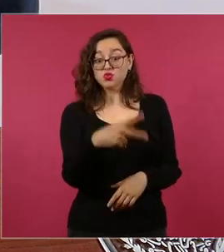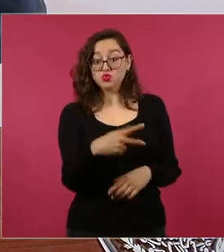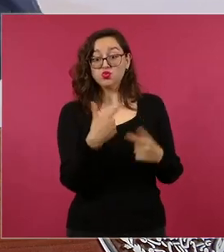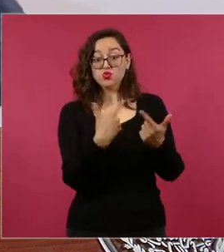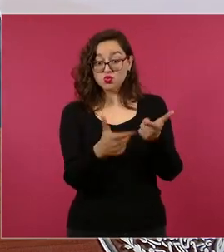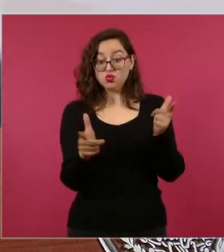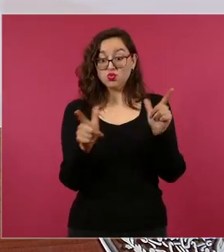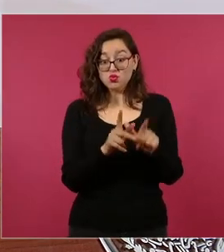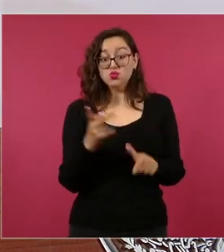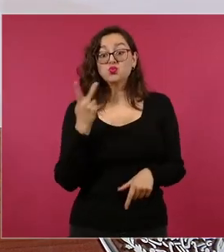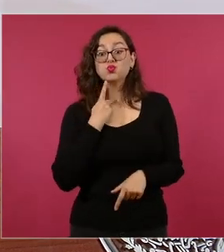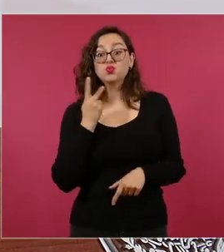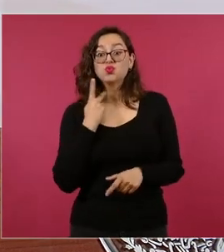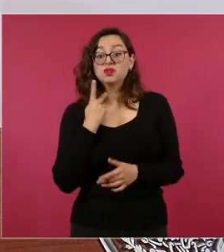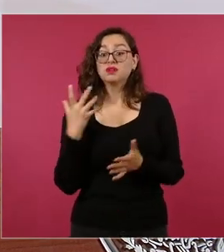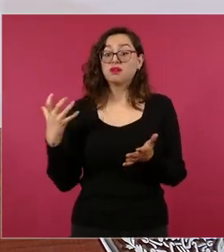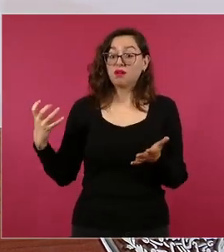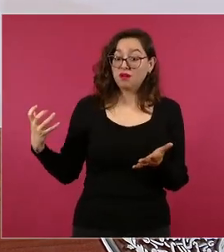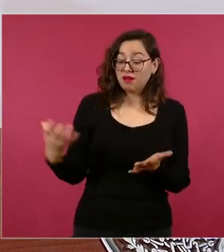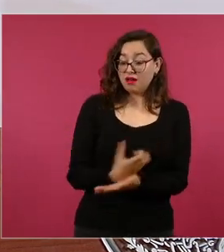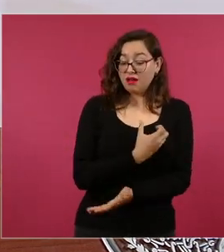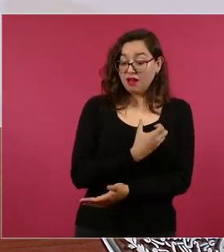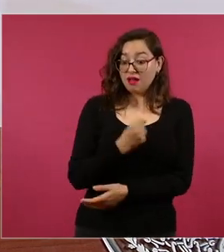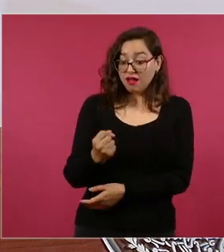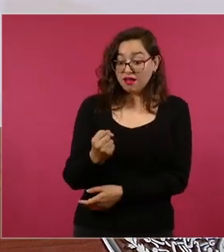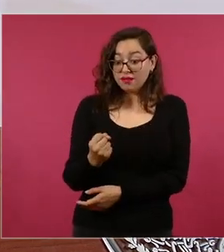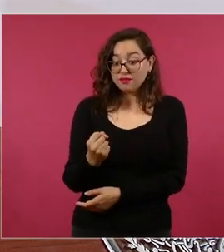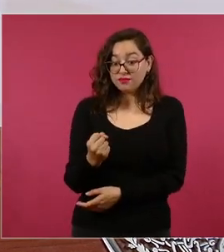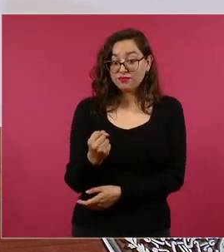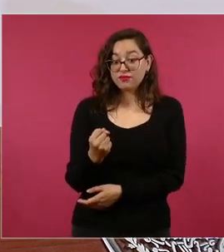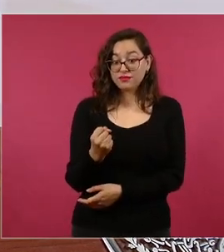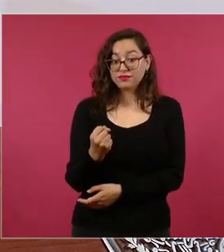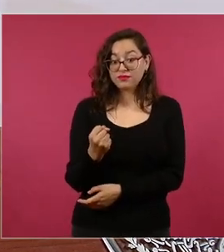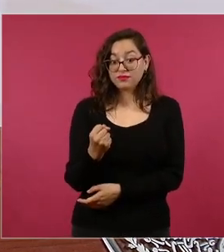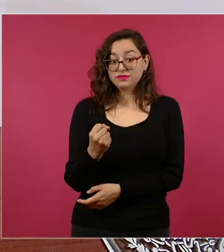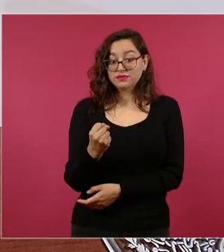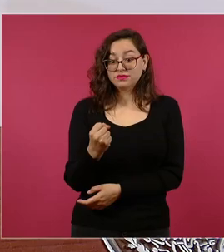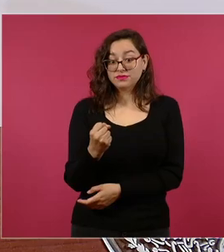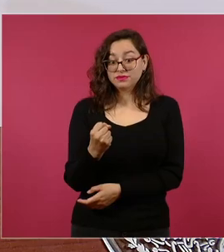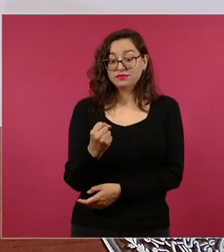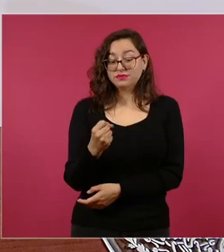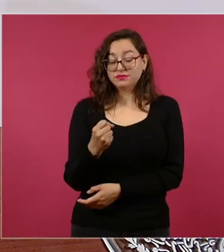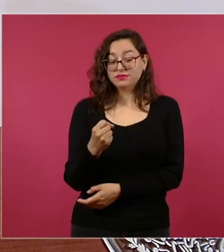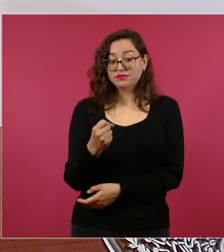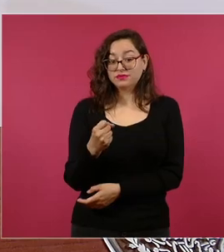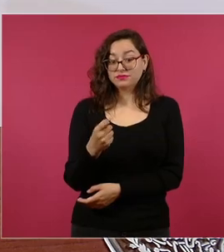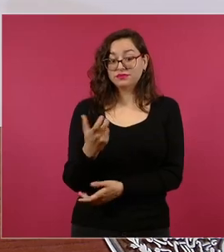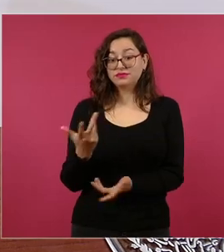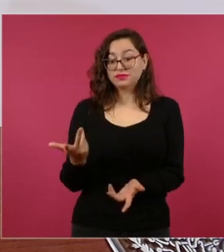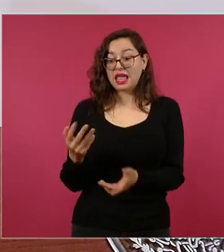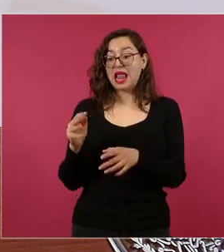el que militó durante mucho tiempo y que fue el dirigente,